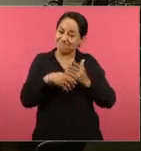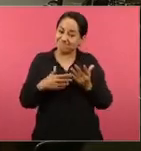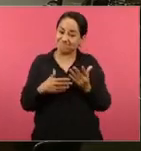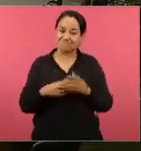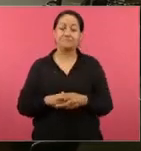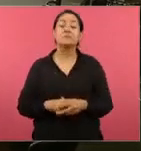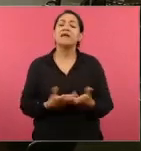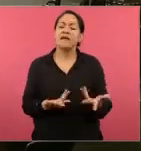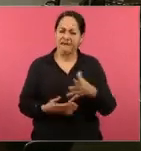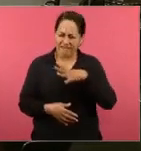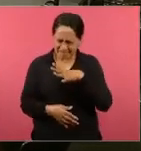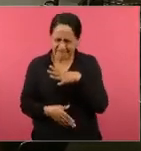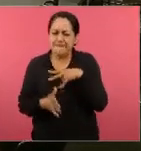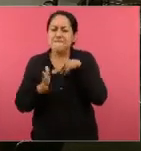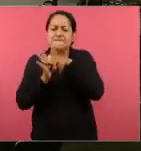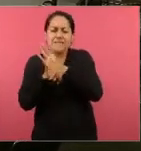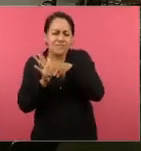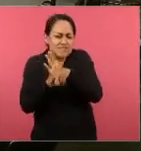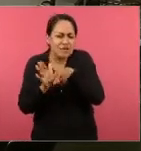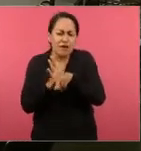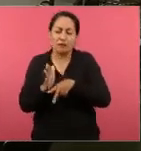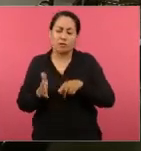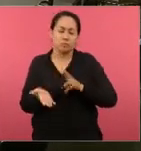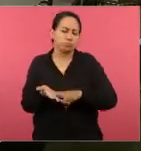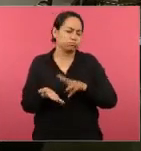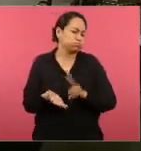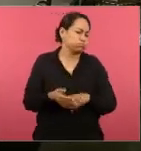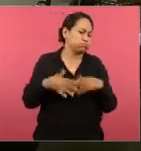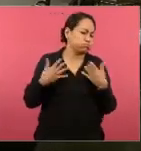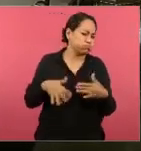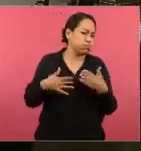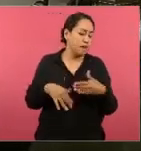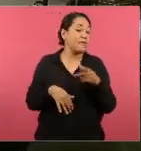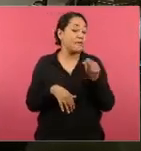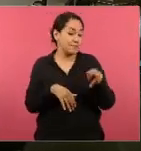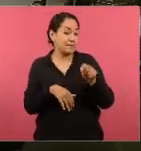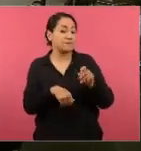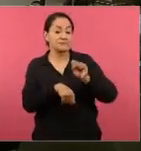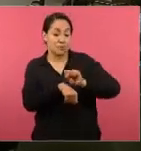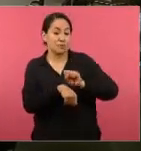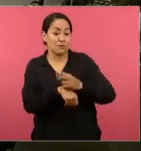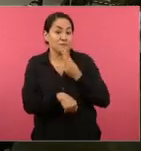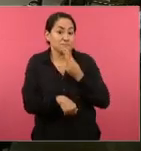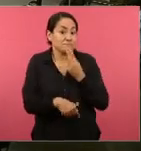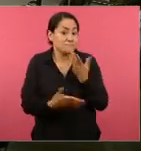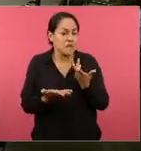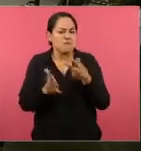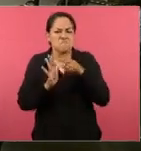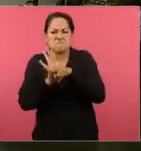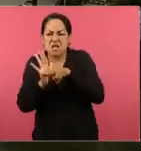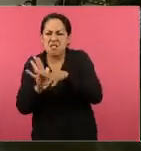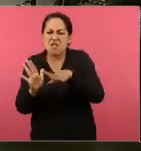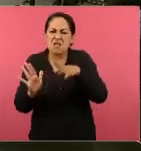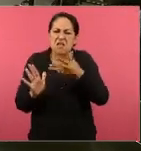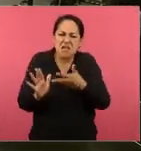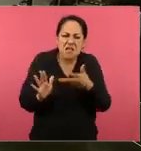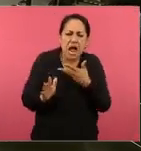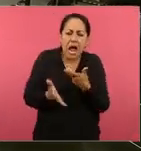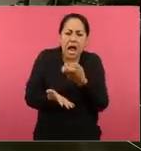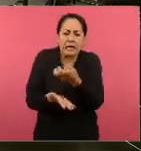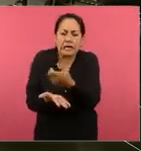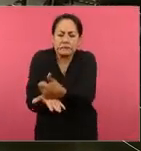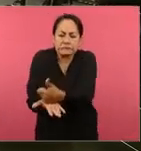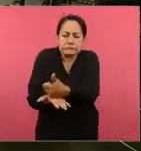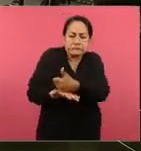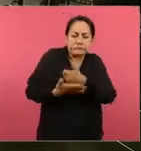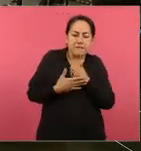videos que son parte esencial de la telesecundaria, es decir, hay videos que nos ayudan a